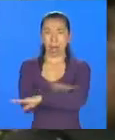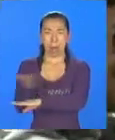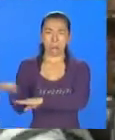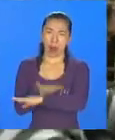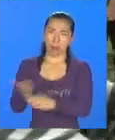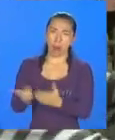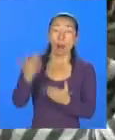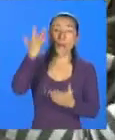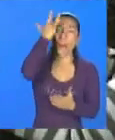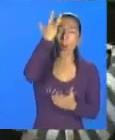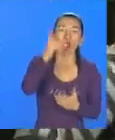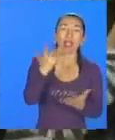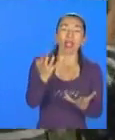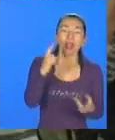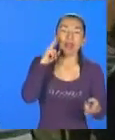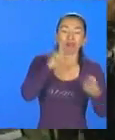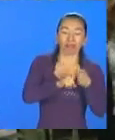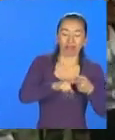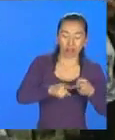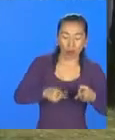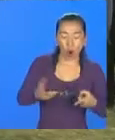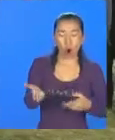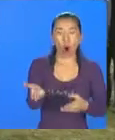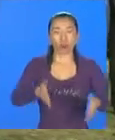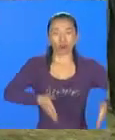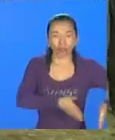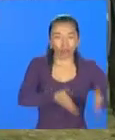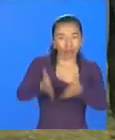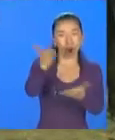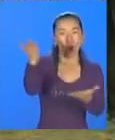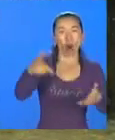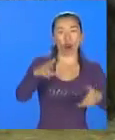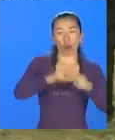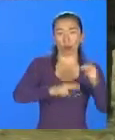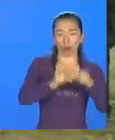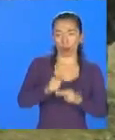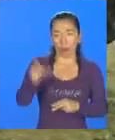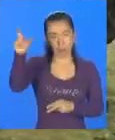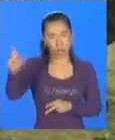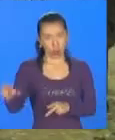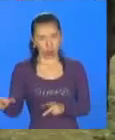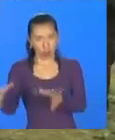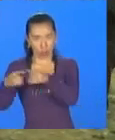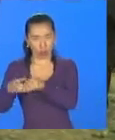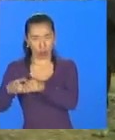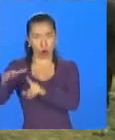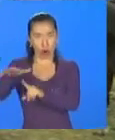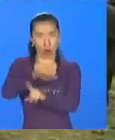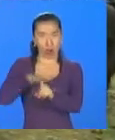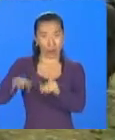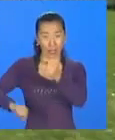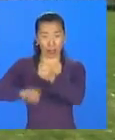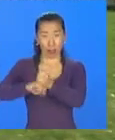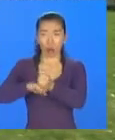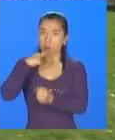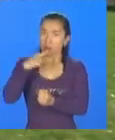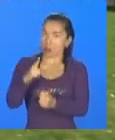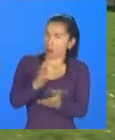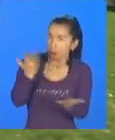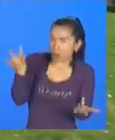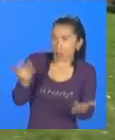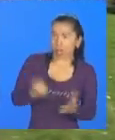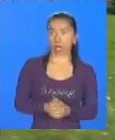abrir espacio para la construcción de una vía de acceso. Según los ambientalistas, este espacio es público y habitan diferentes especies de aves. Ellos quieren